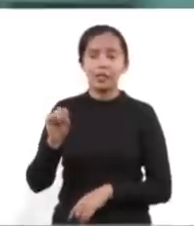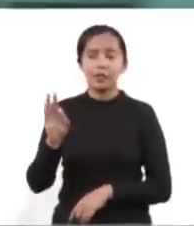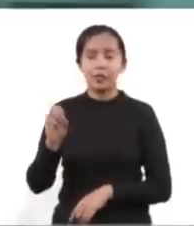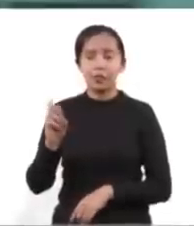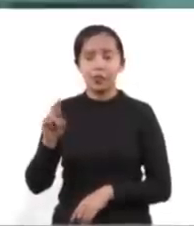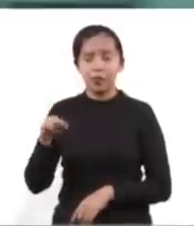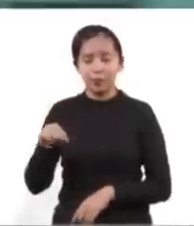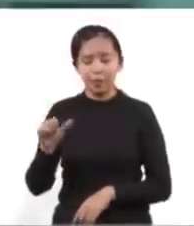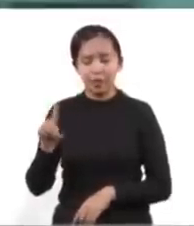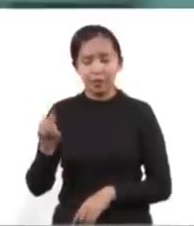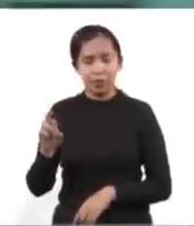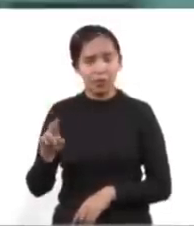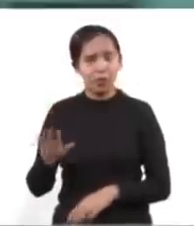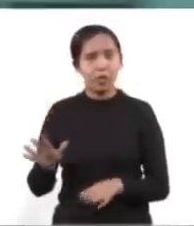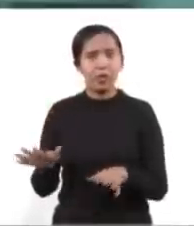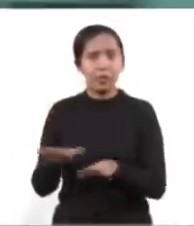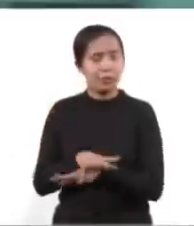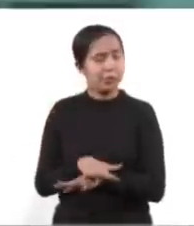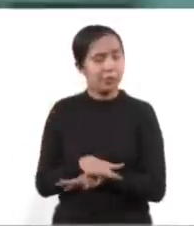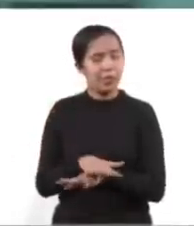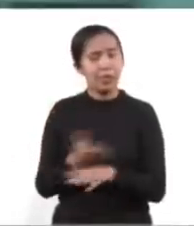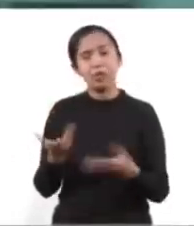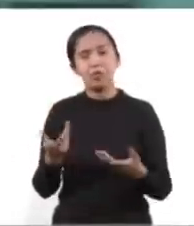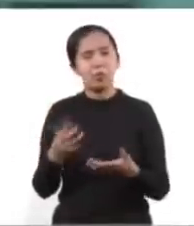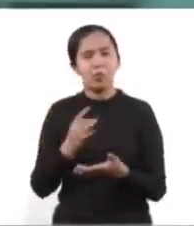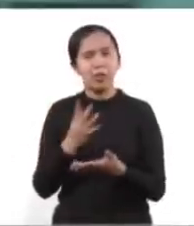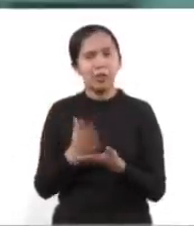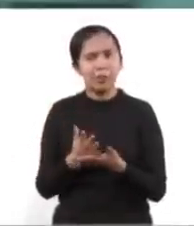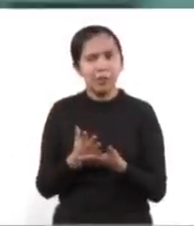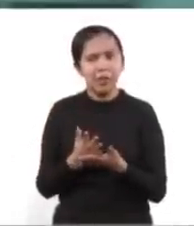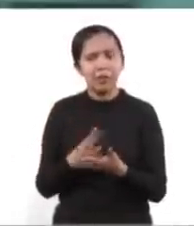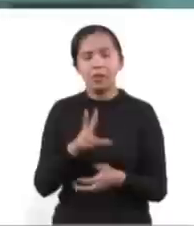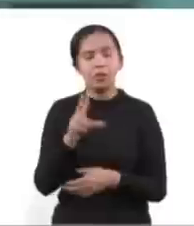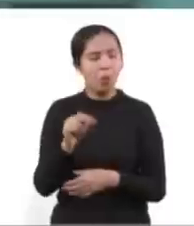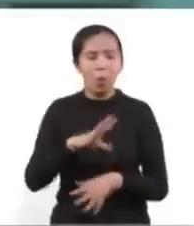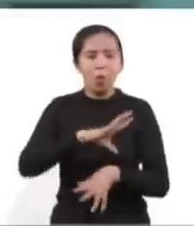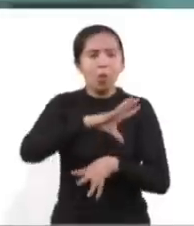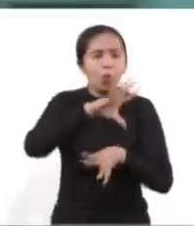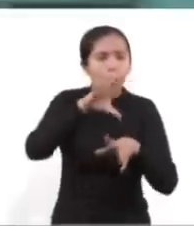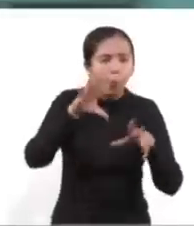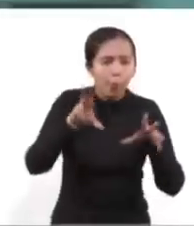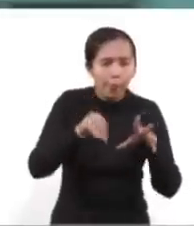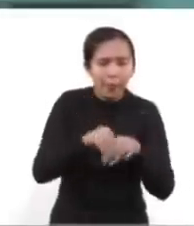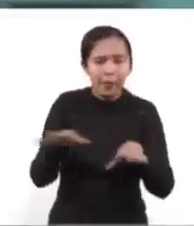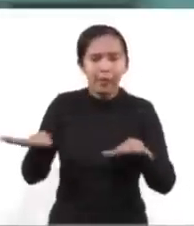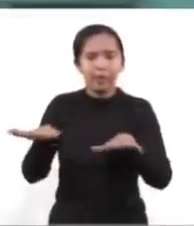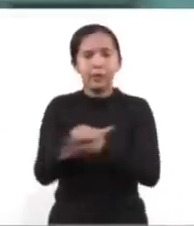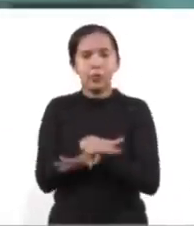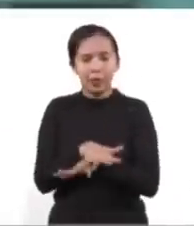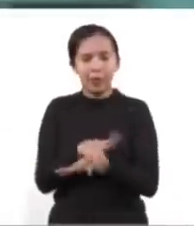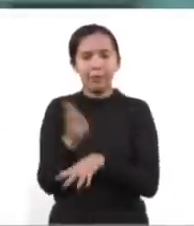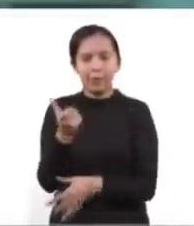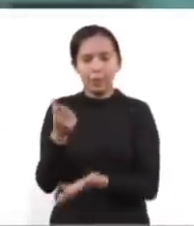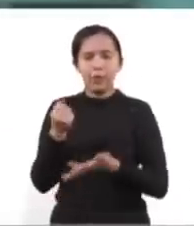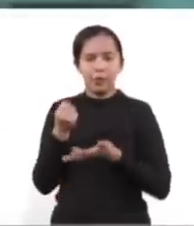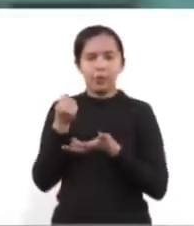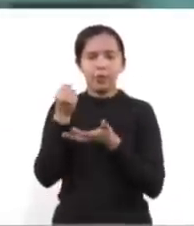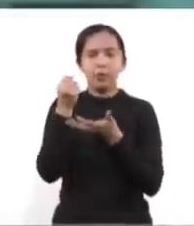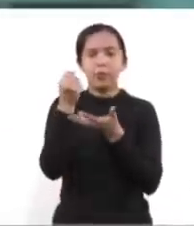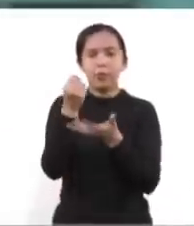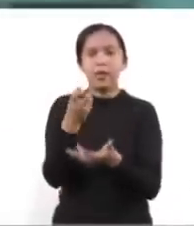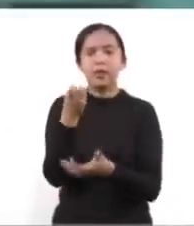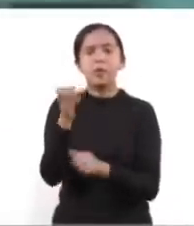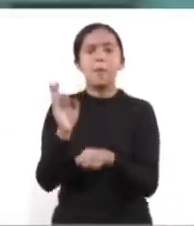cable, decidimos transformar todo. Son recursos públicos que se destinan, pues, para